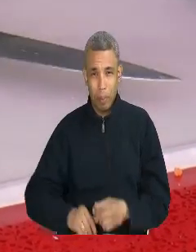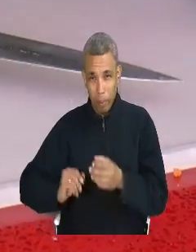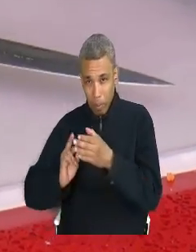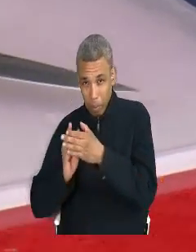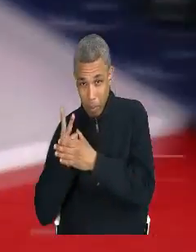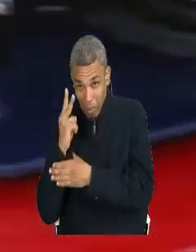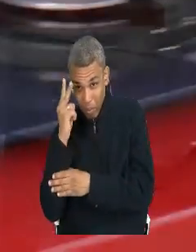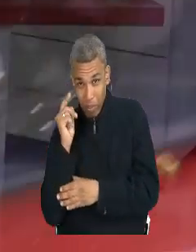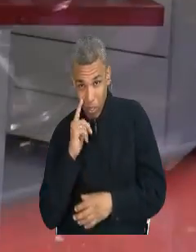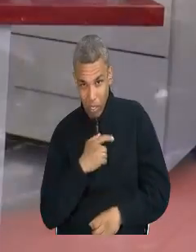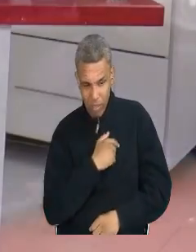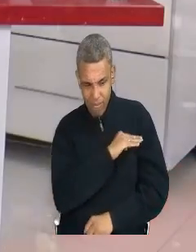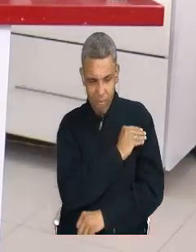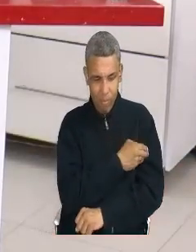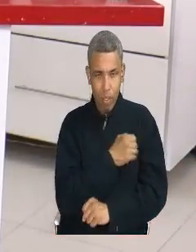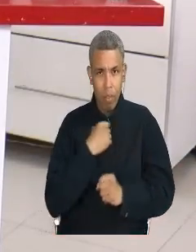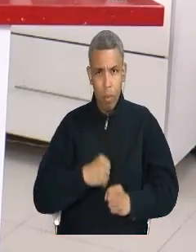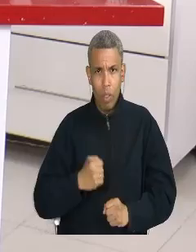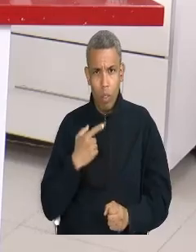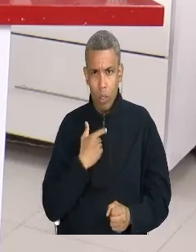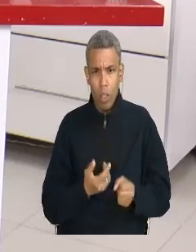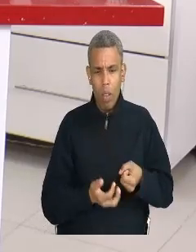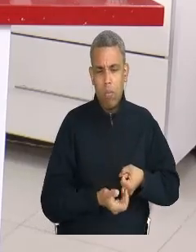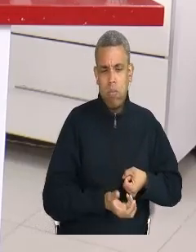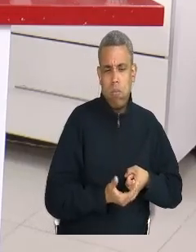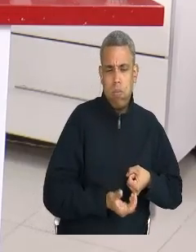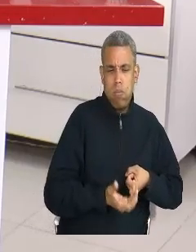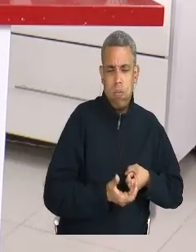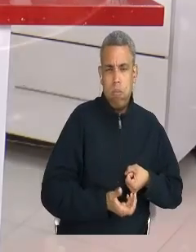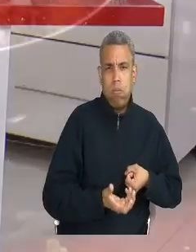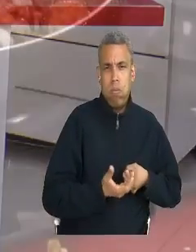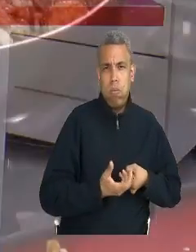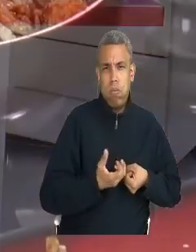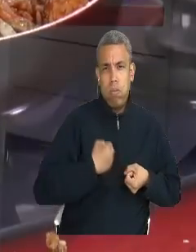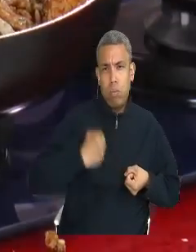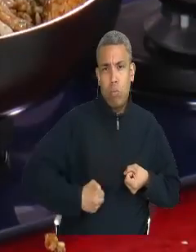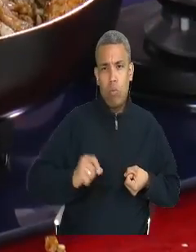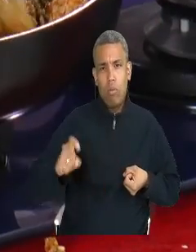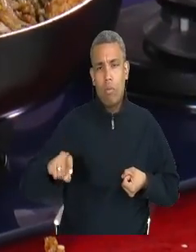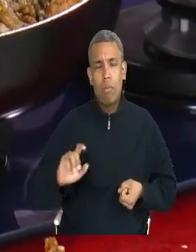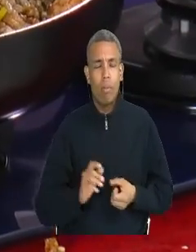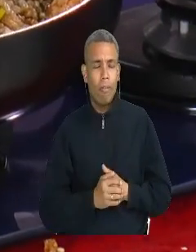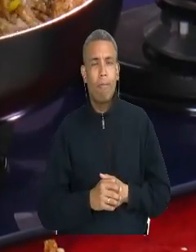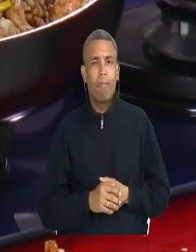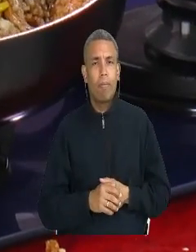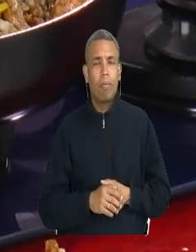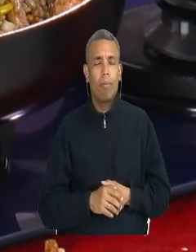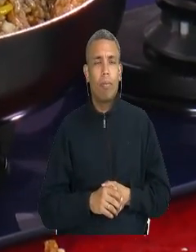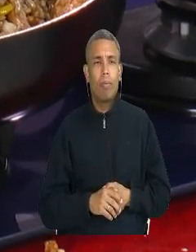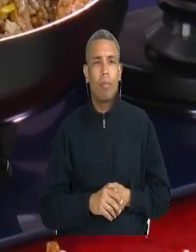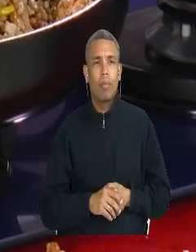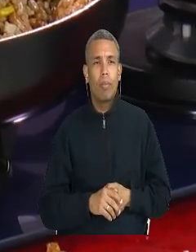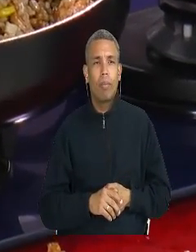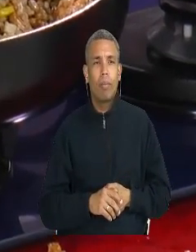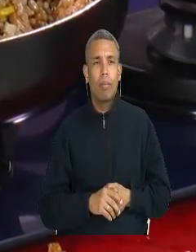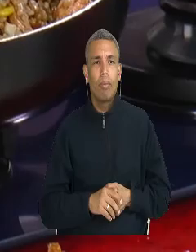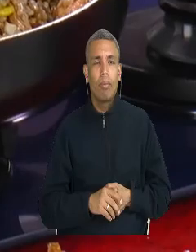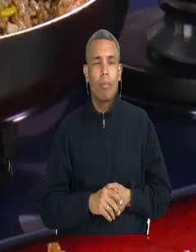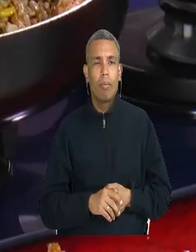el sabor, aportó lo necesario y como pueden ver de pronto, pues valga la redundancia, no se ve